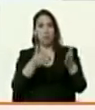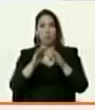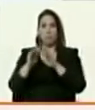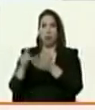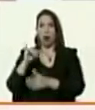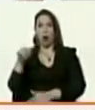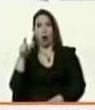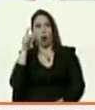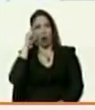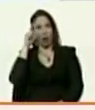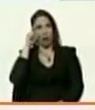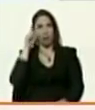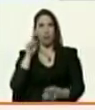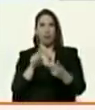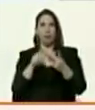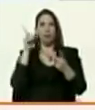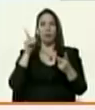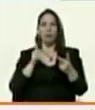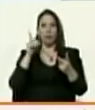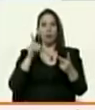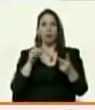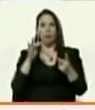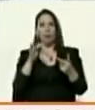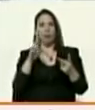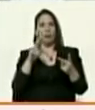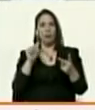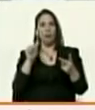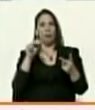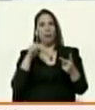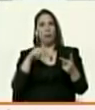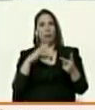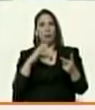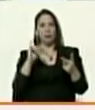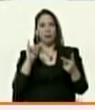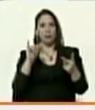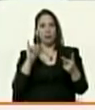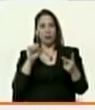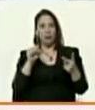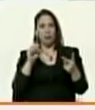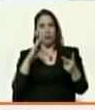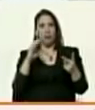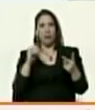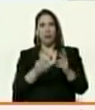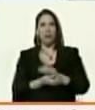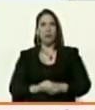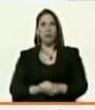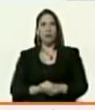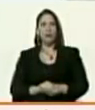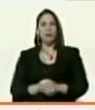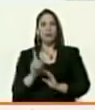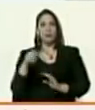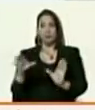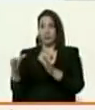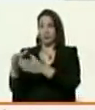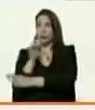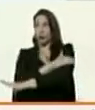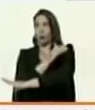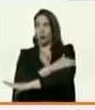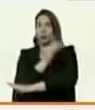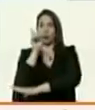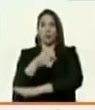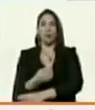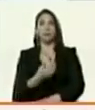Rodríguez, al diputado Francisco Torrealba y también, por supuesto, a los factores de la oposición aquí representados,